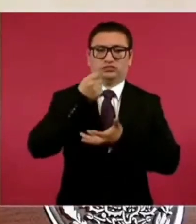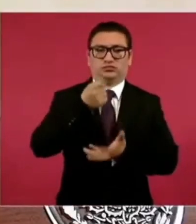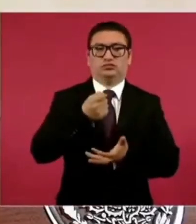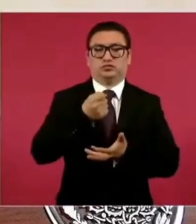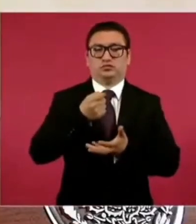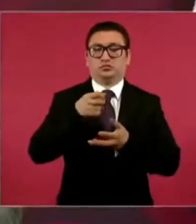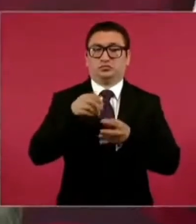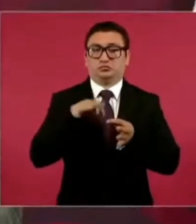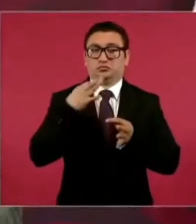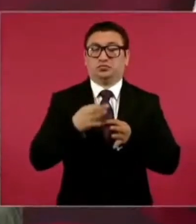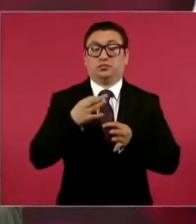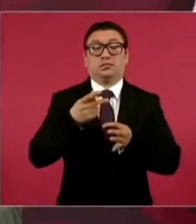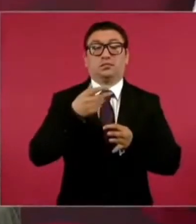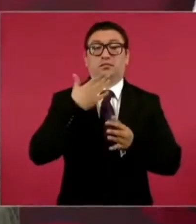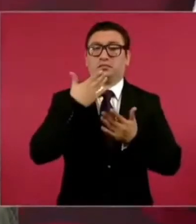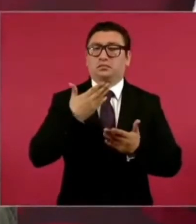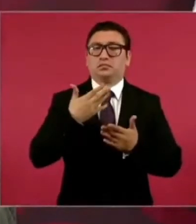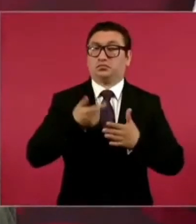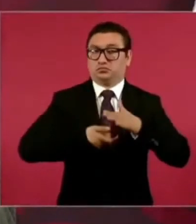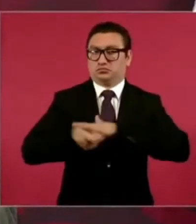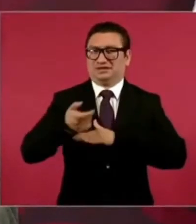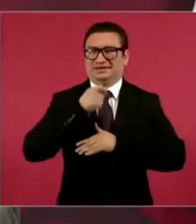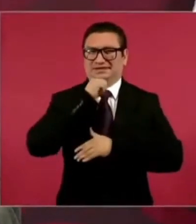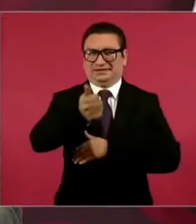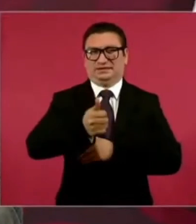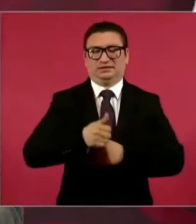hubo moche.